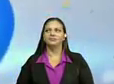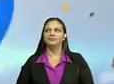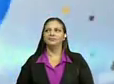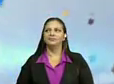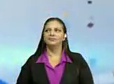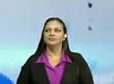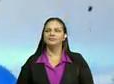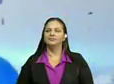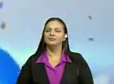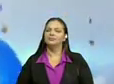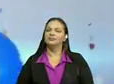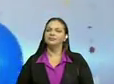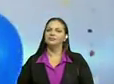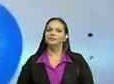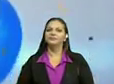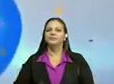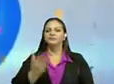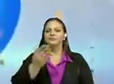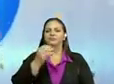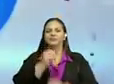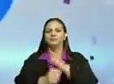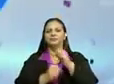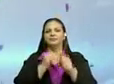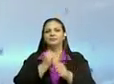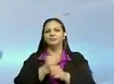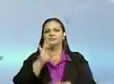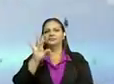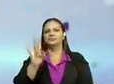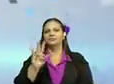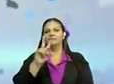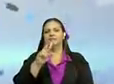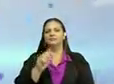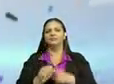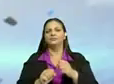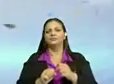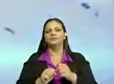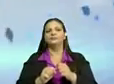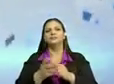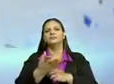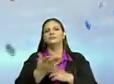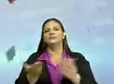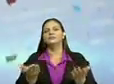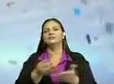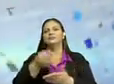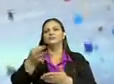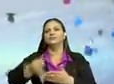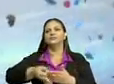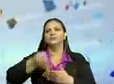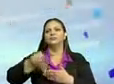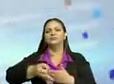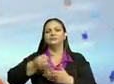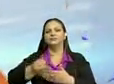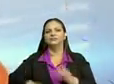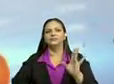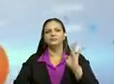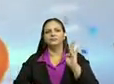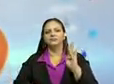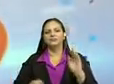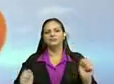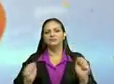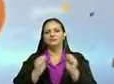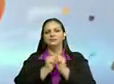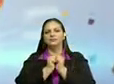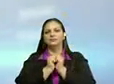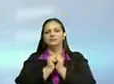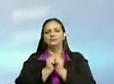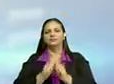Silvia Campos, 73 años desde Durán, muy bien acompañada. Muy bien, está con su esposo Gabriel Merino. Así